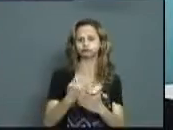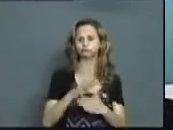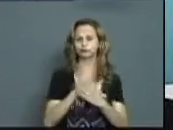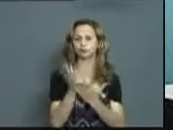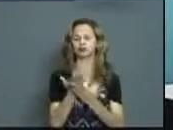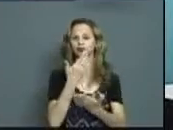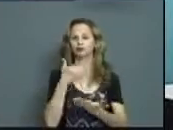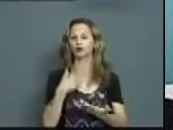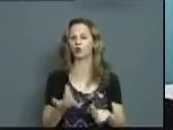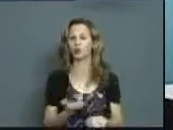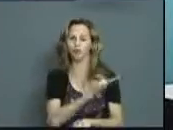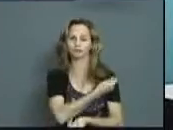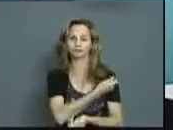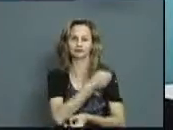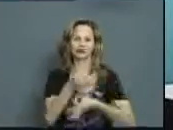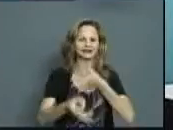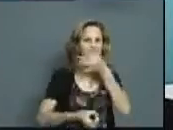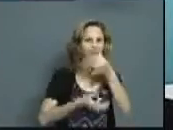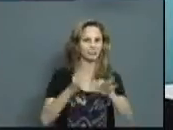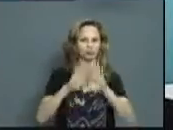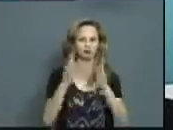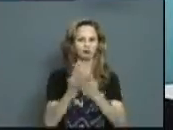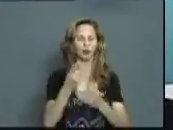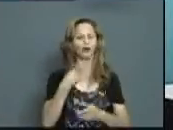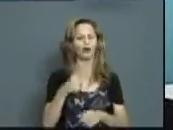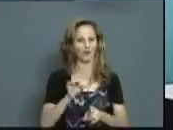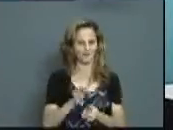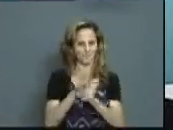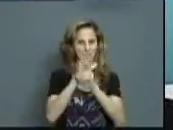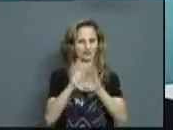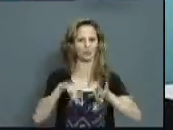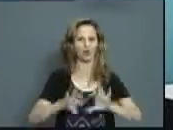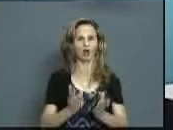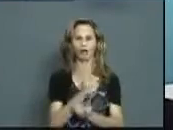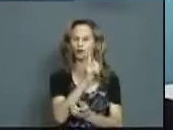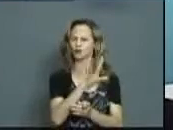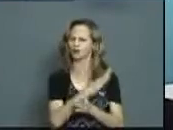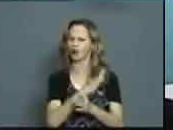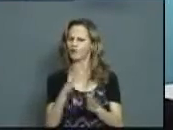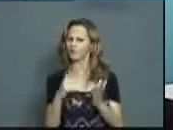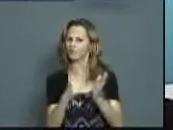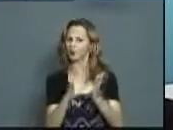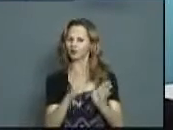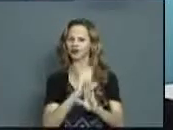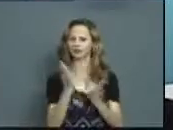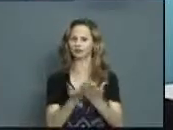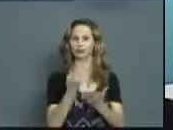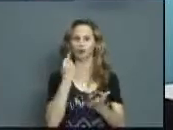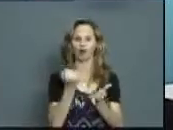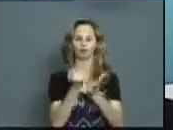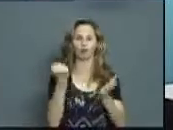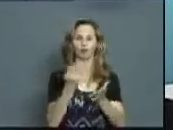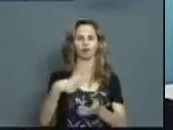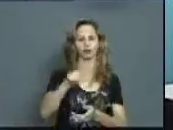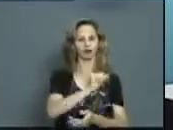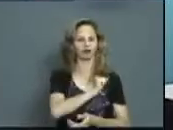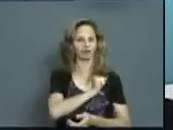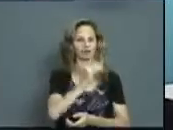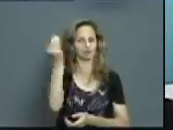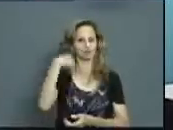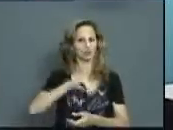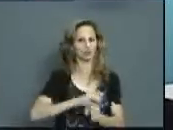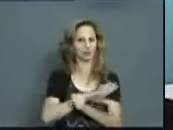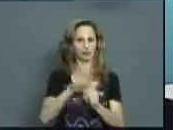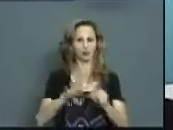de la vacunación. Todo está listo, quédese con nosotros. Hasta casi la 1 de la tarde tenemos toda la actualidad que necesita conocer de